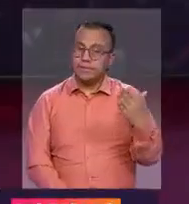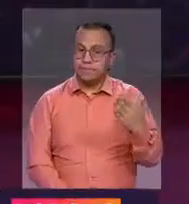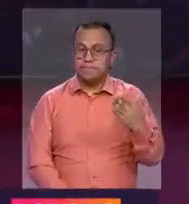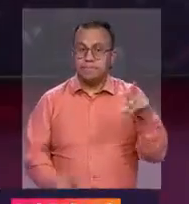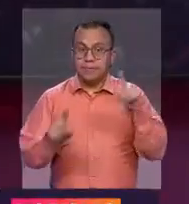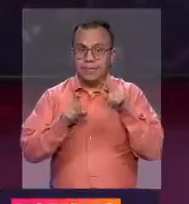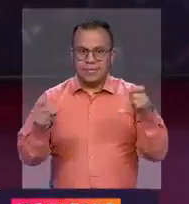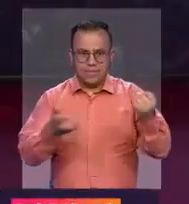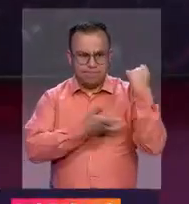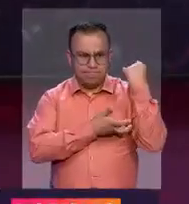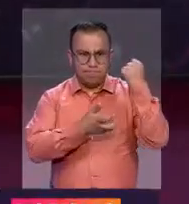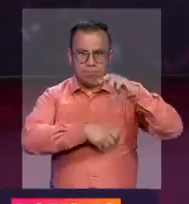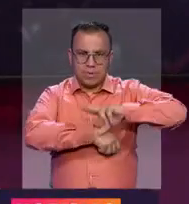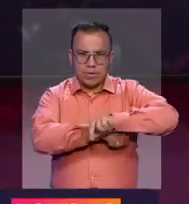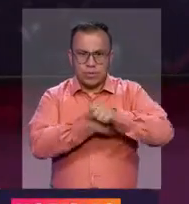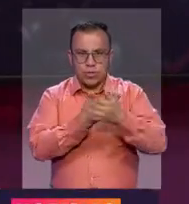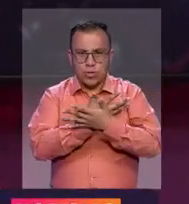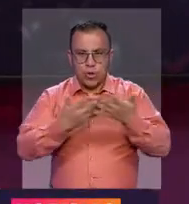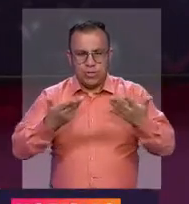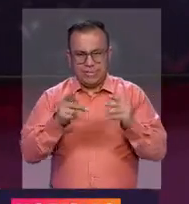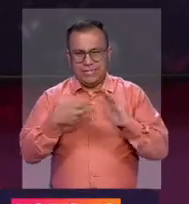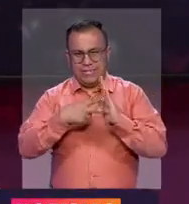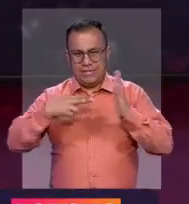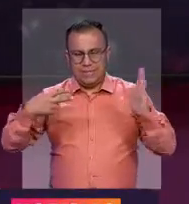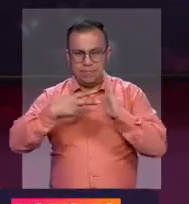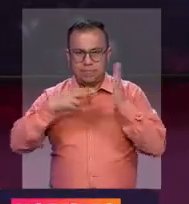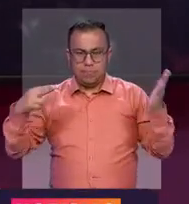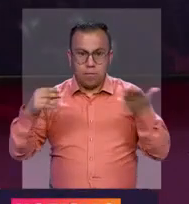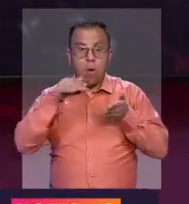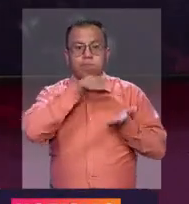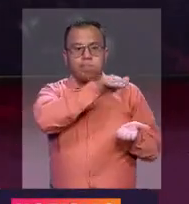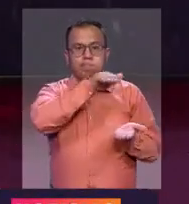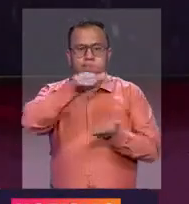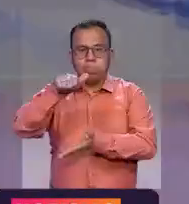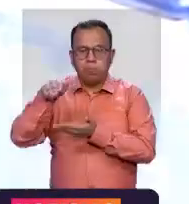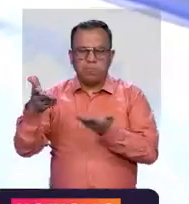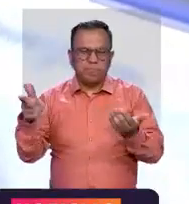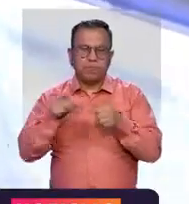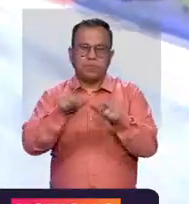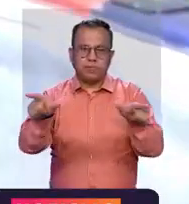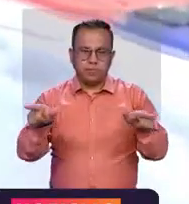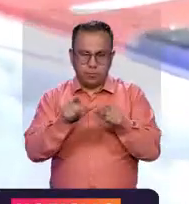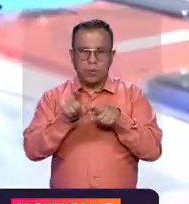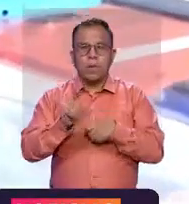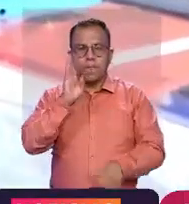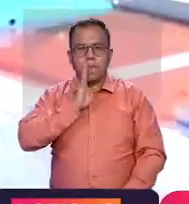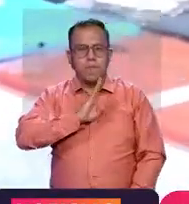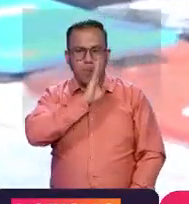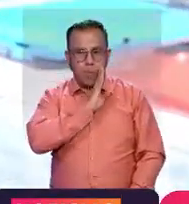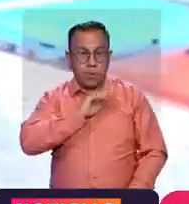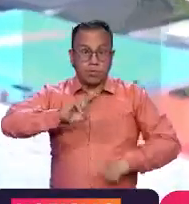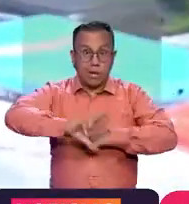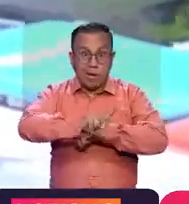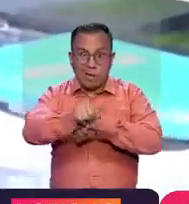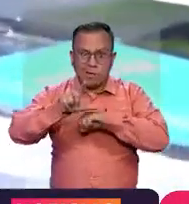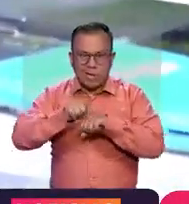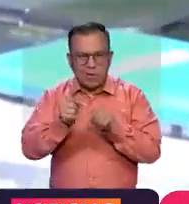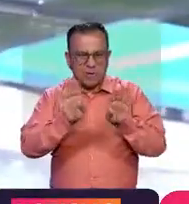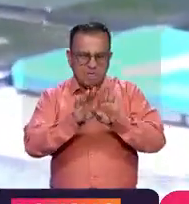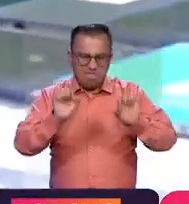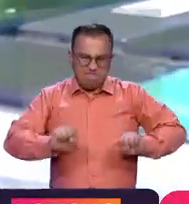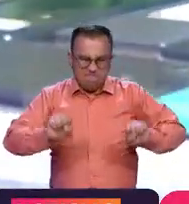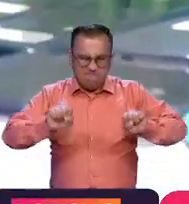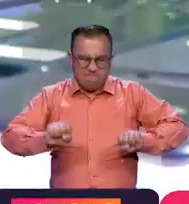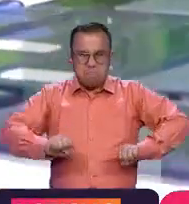Frustra el millonario robo de dispositivos tecnológicos en una bodega del barrio Paraíso en la localidad Bosa. Ladrones forzaron las rejas